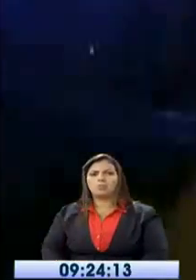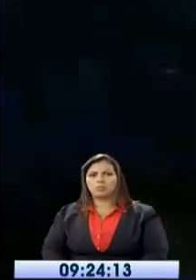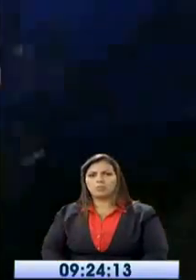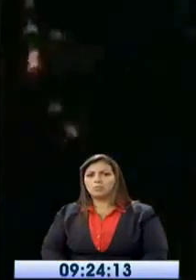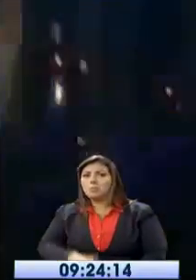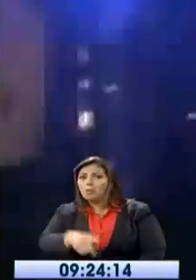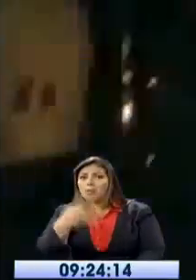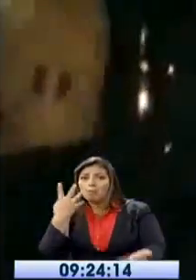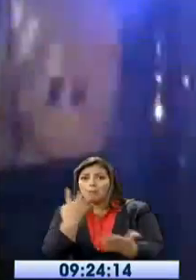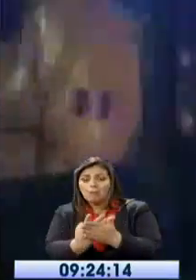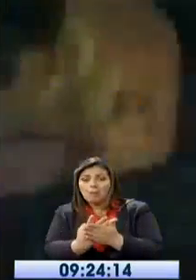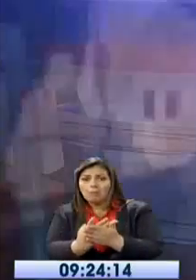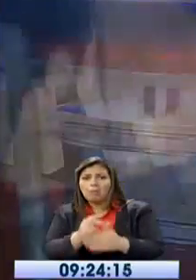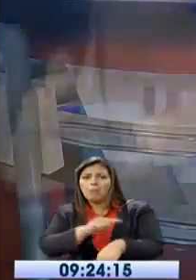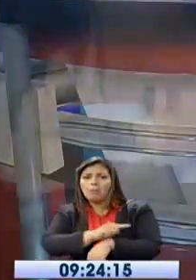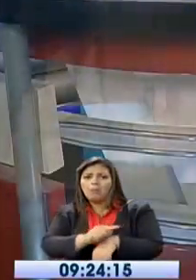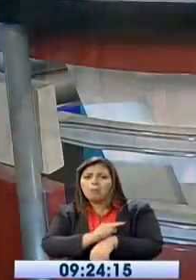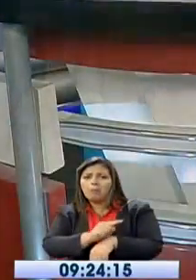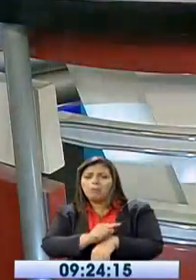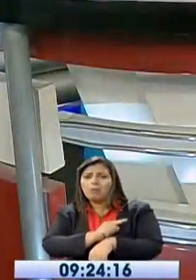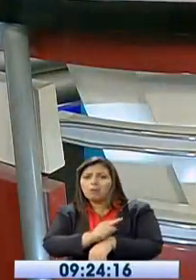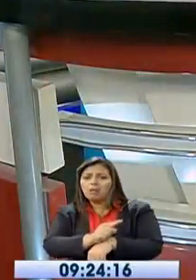horas.